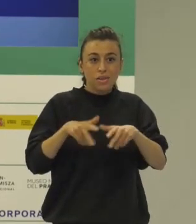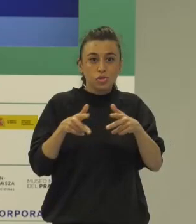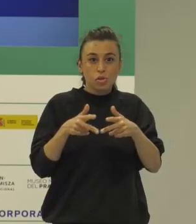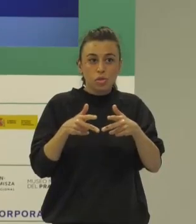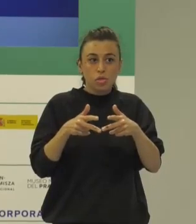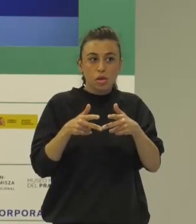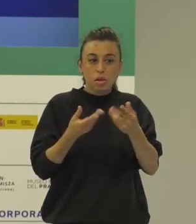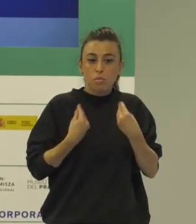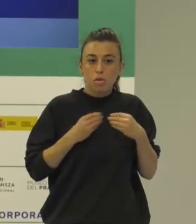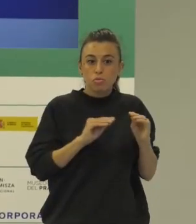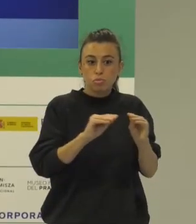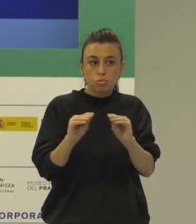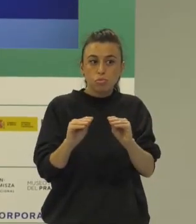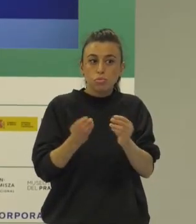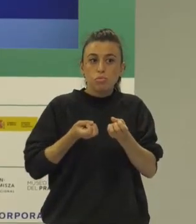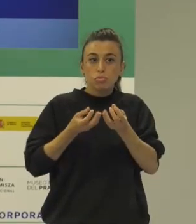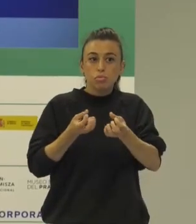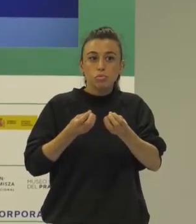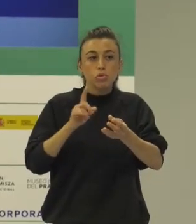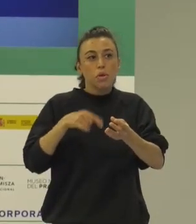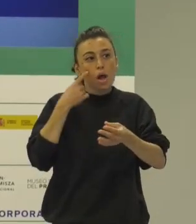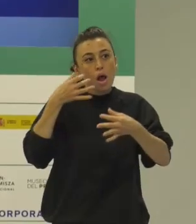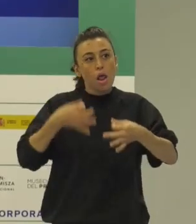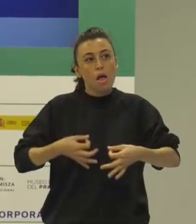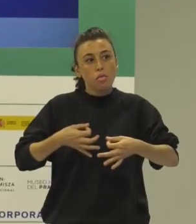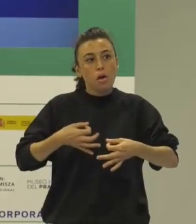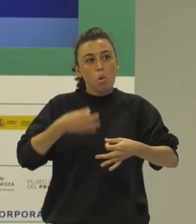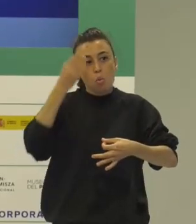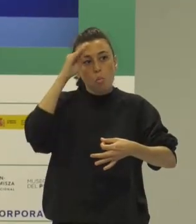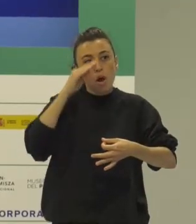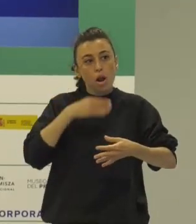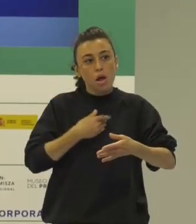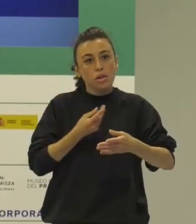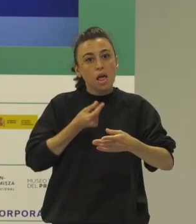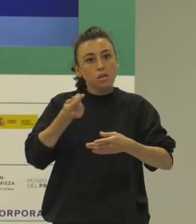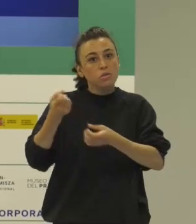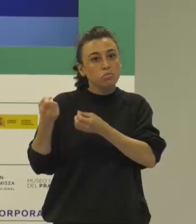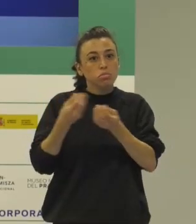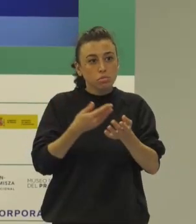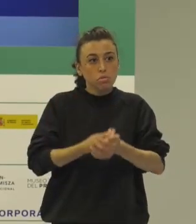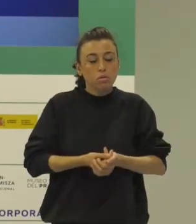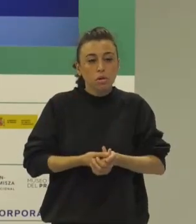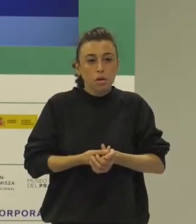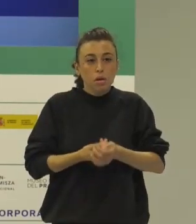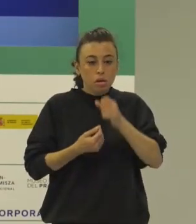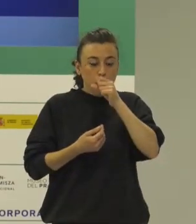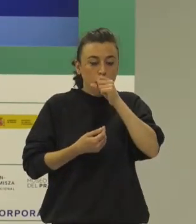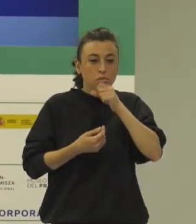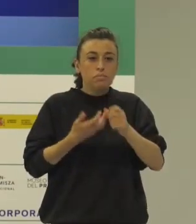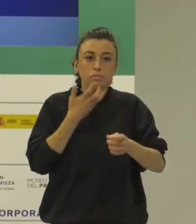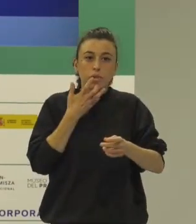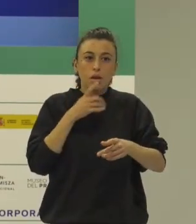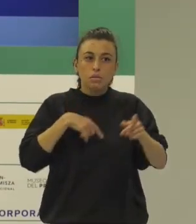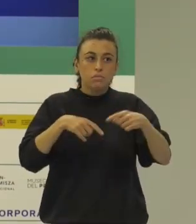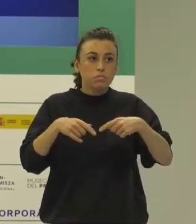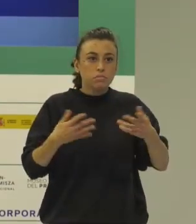su realidad. Y la realidad cubana es subversiva. Si no tienes comida, no tienes medicamentos, si no hay transporte. Y esa realidad